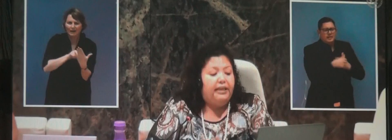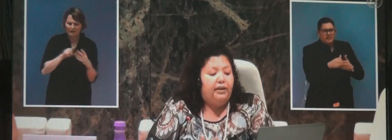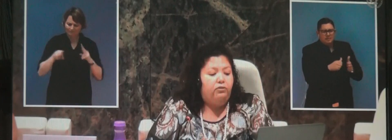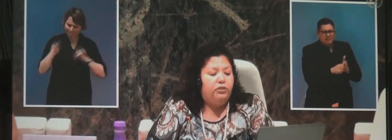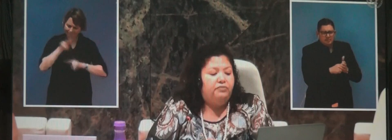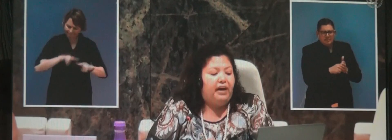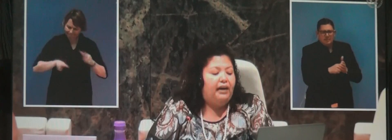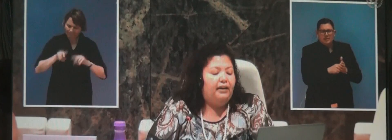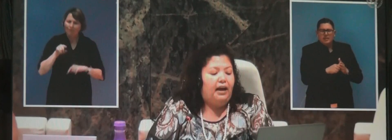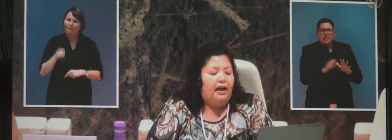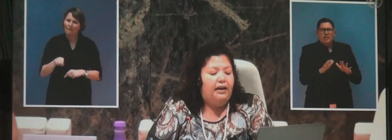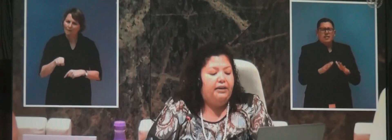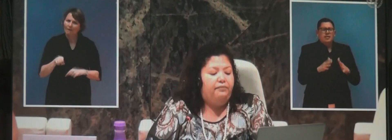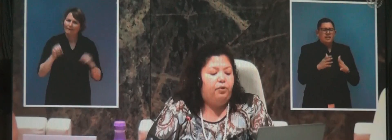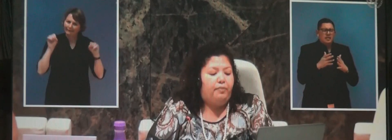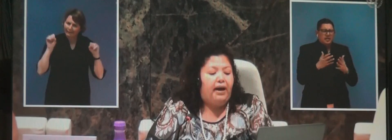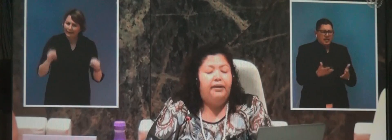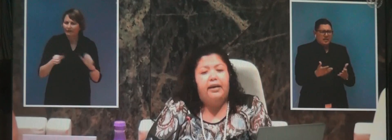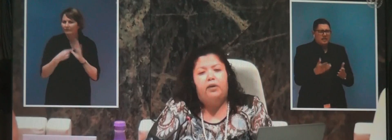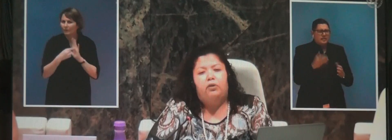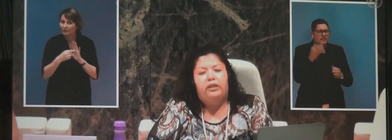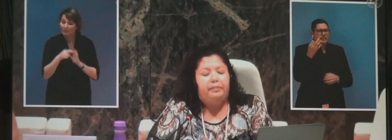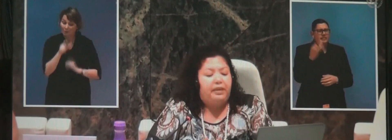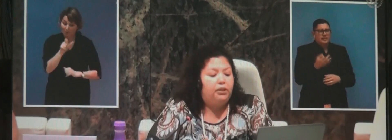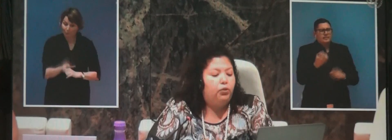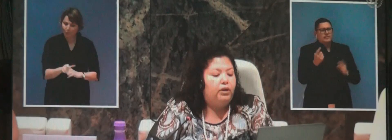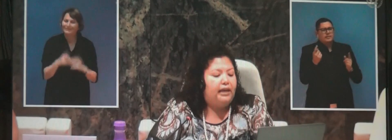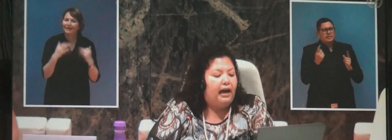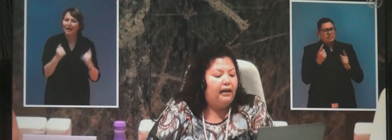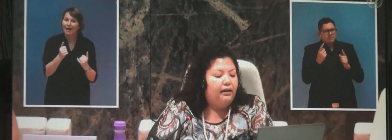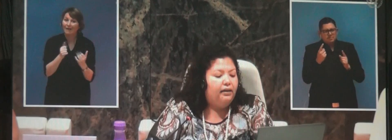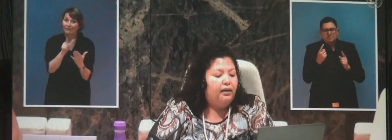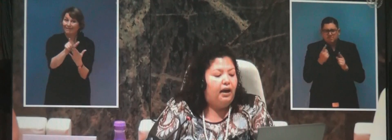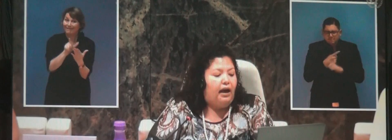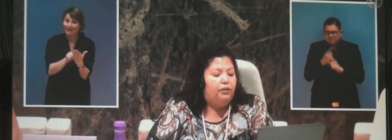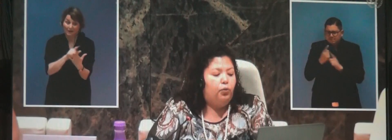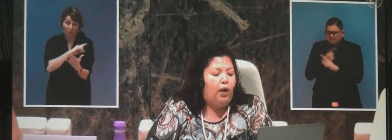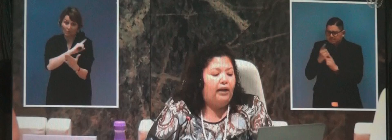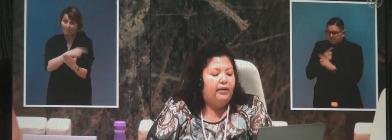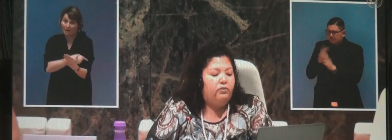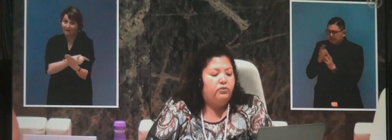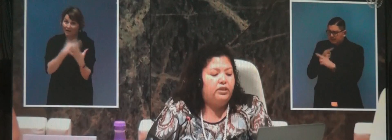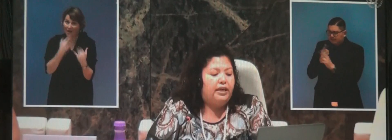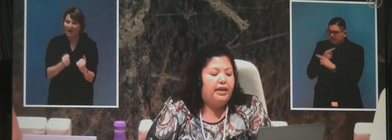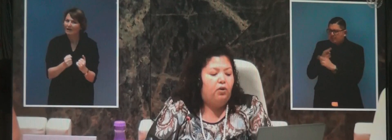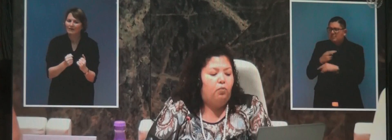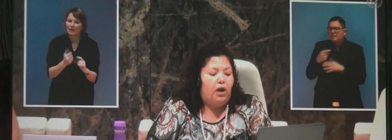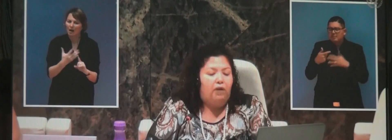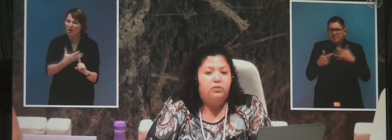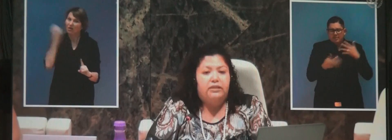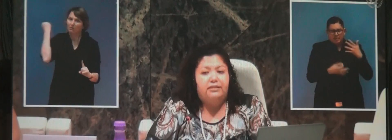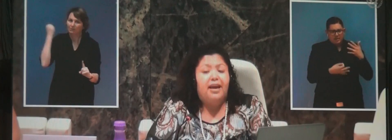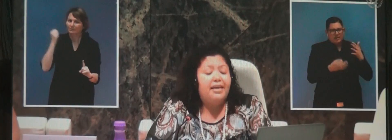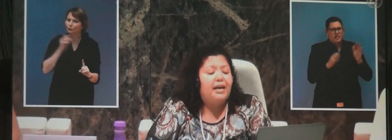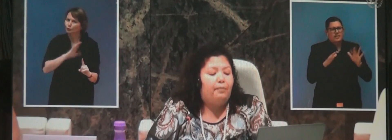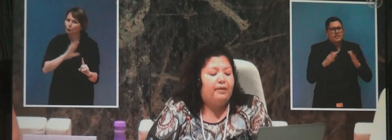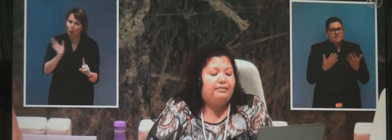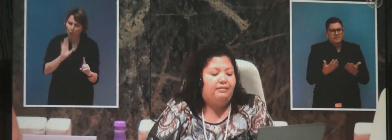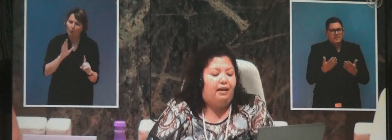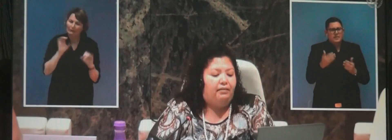eso tiene que conllevar a reformar el ordenamiento legal actual que considera como causas